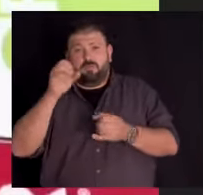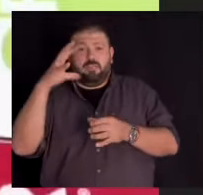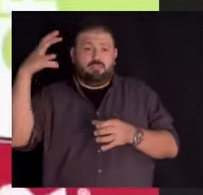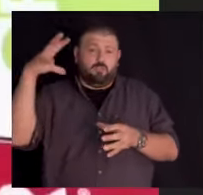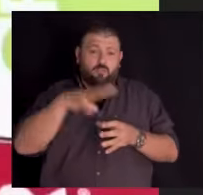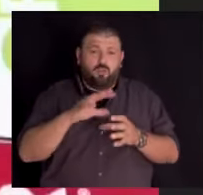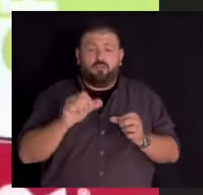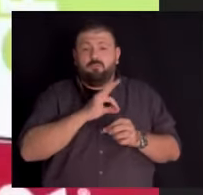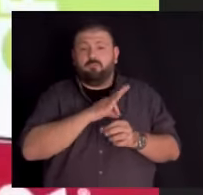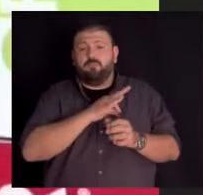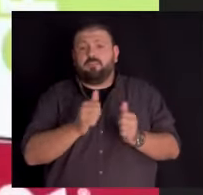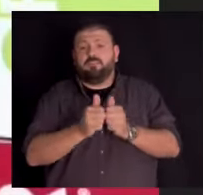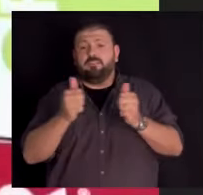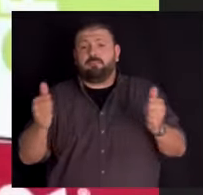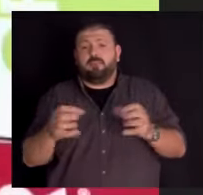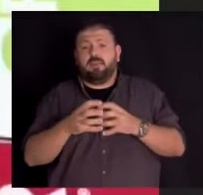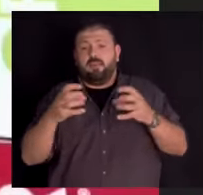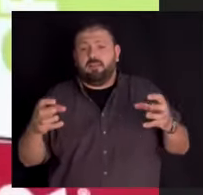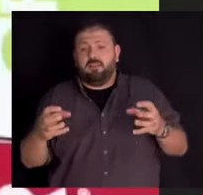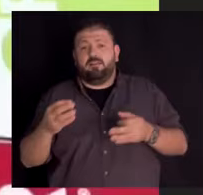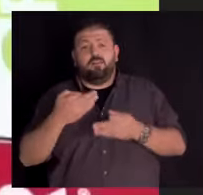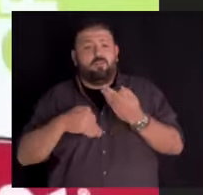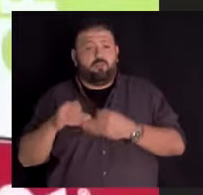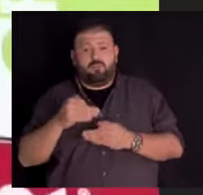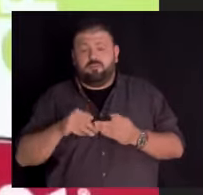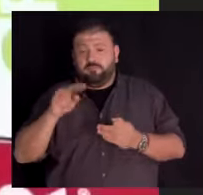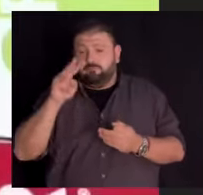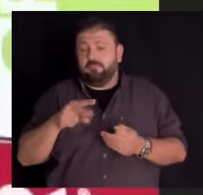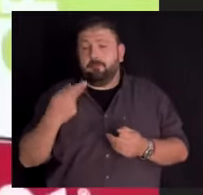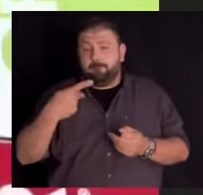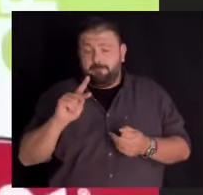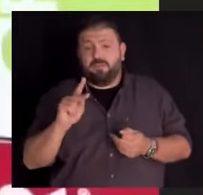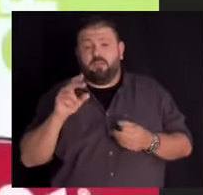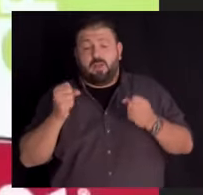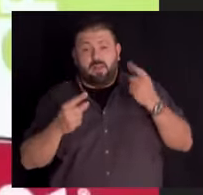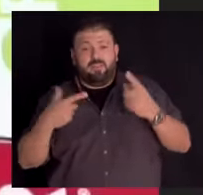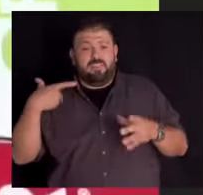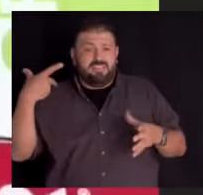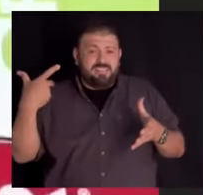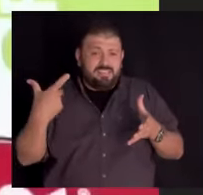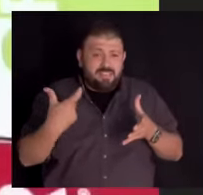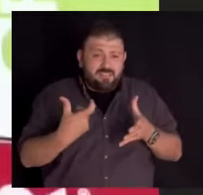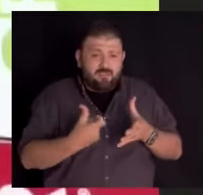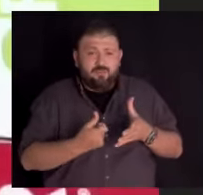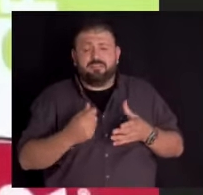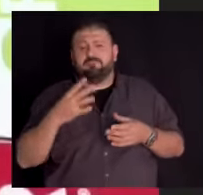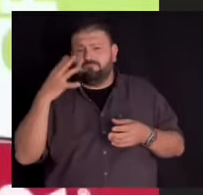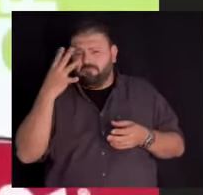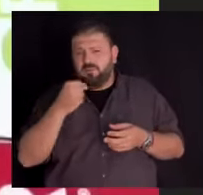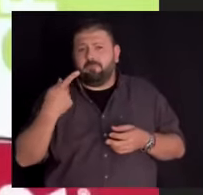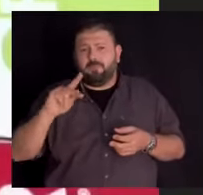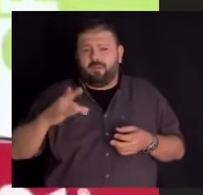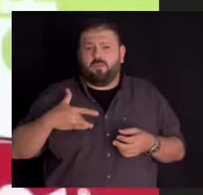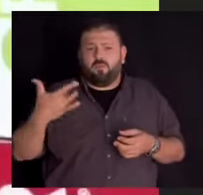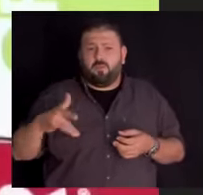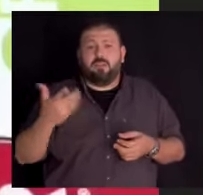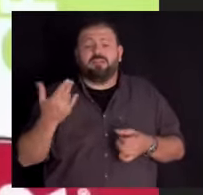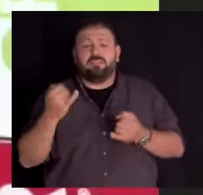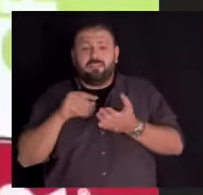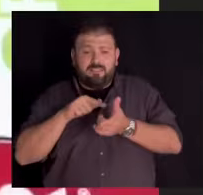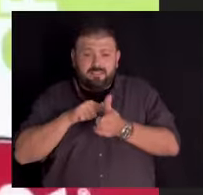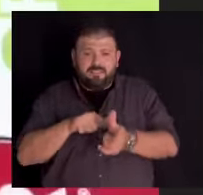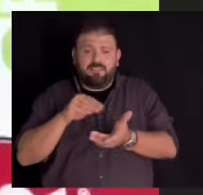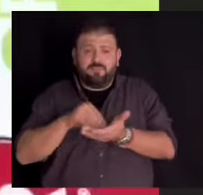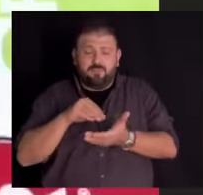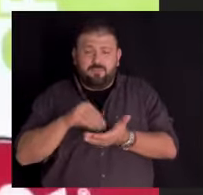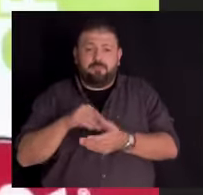Y luego alguien dijo, inyecciones, pues muy bonitas, pero duelen mucho. Pero la cuestión es que se te sigue poniendo un aceite y no te puedo